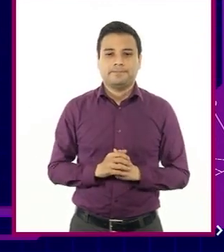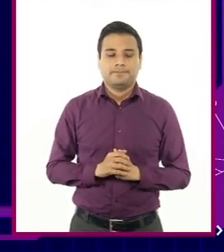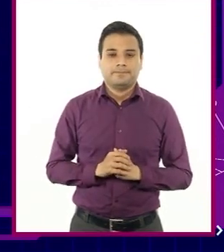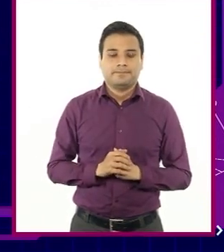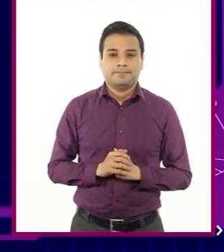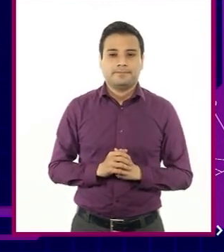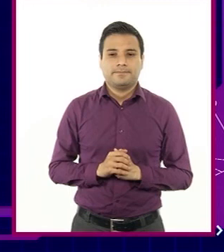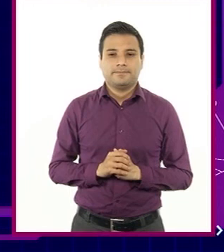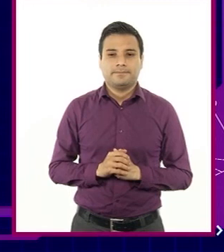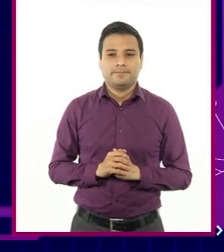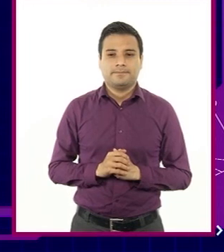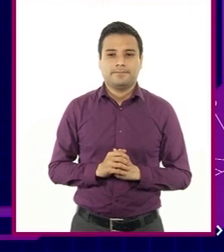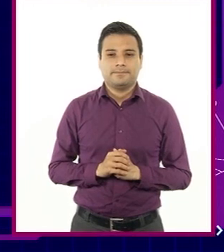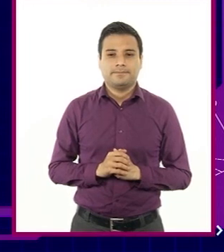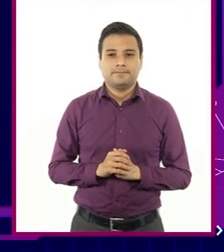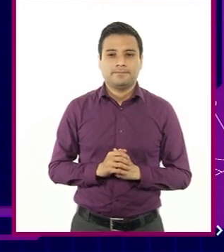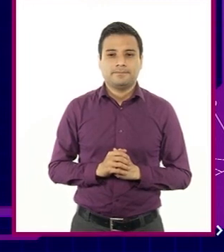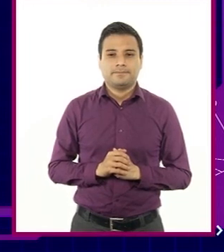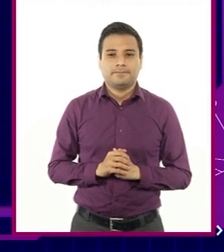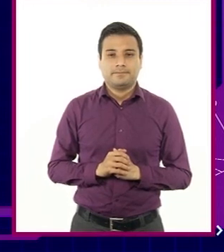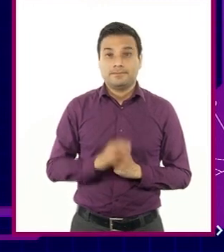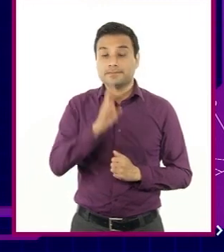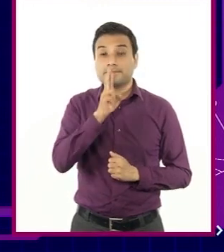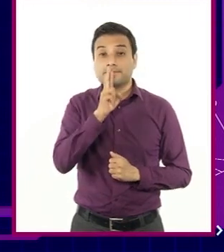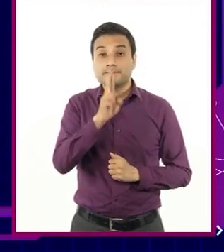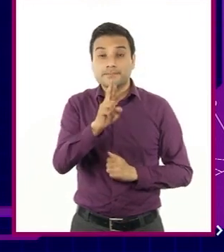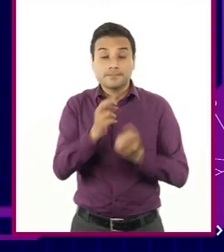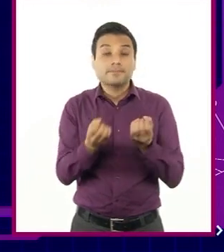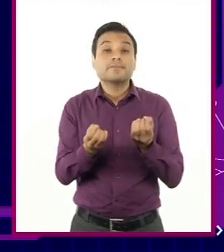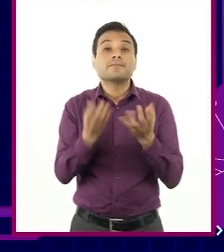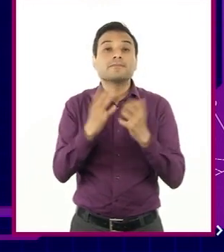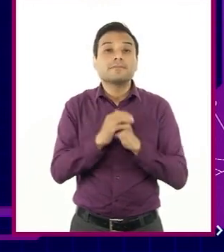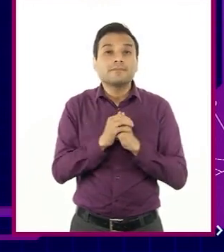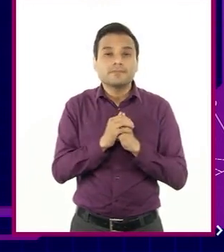0.0254 metros sobre pulgada. El cociente es